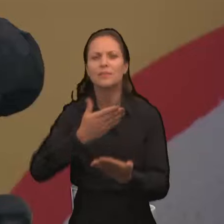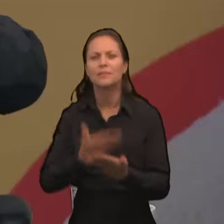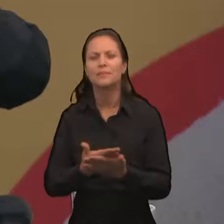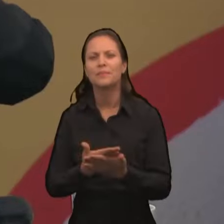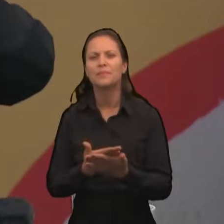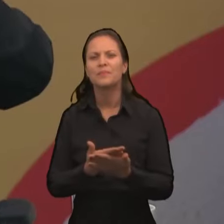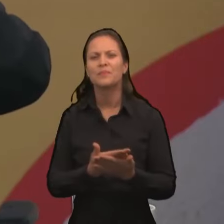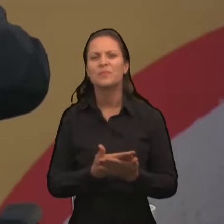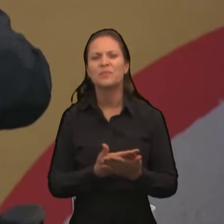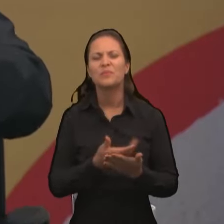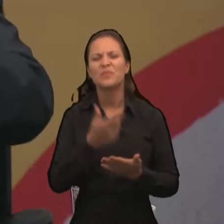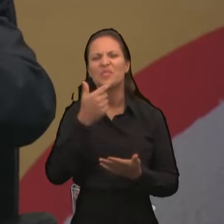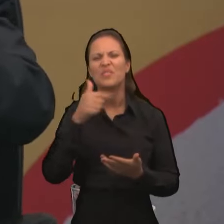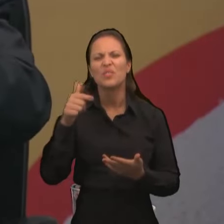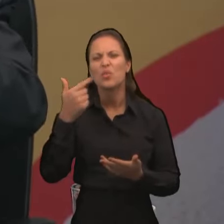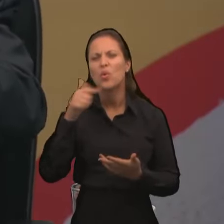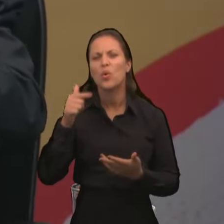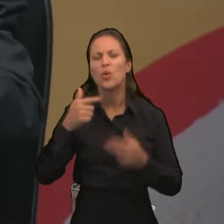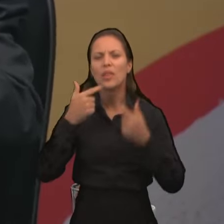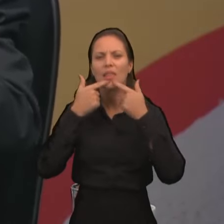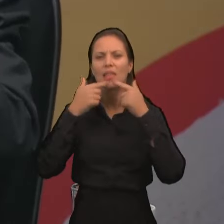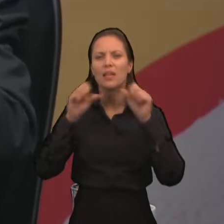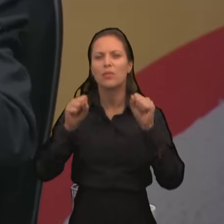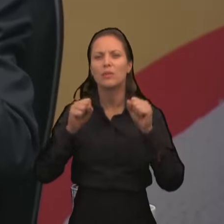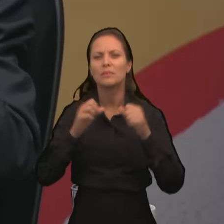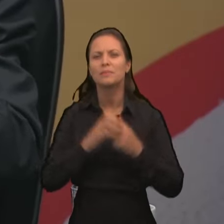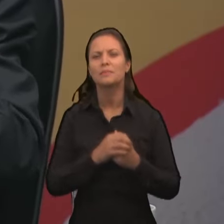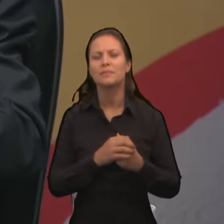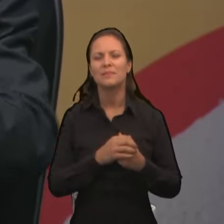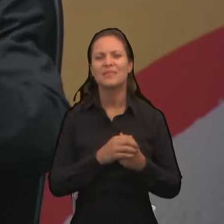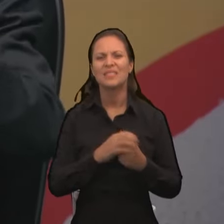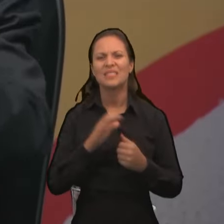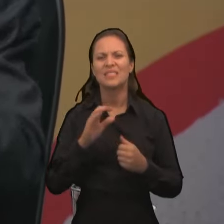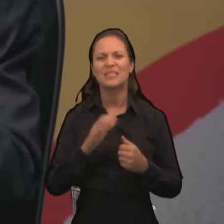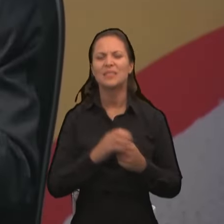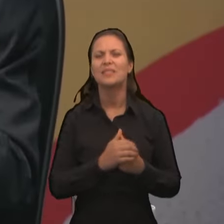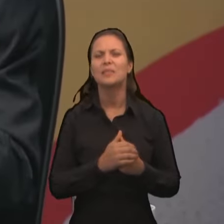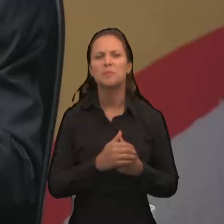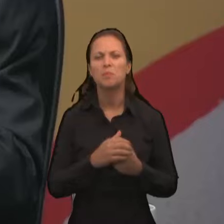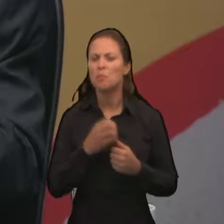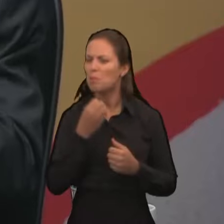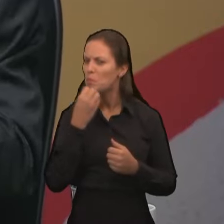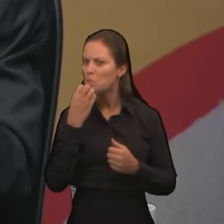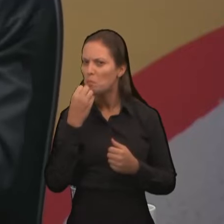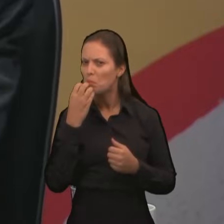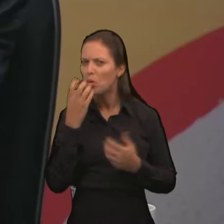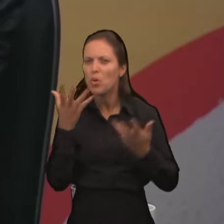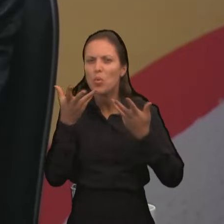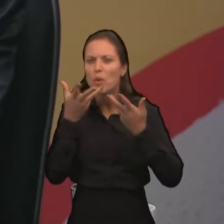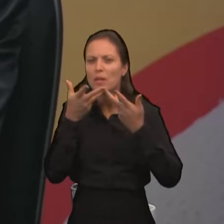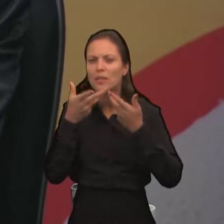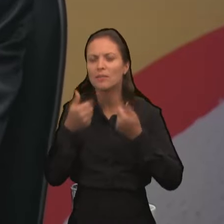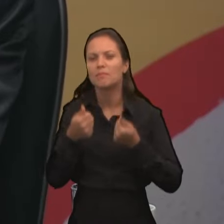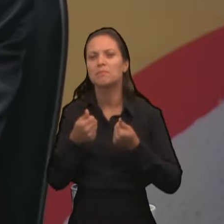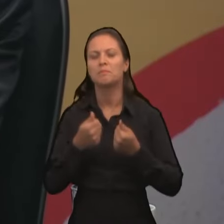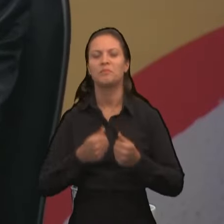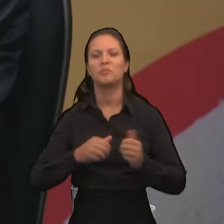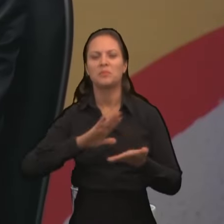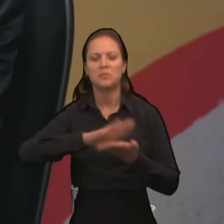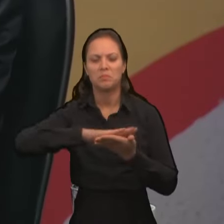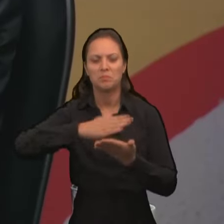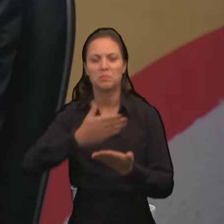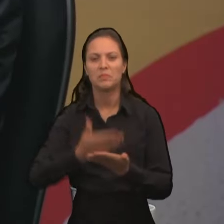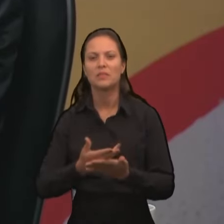traducción, DeepL, Google Translator, el propio ChatGPT, es extraordinaria la capacidad de